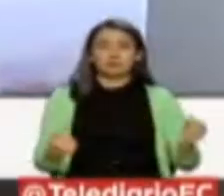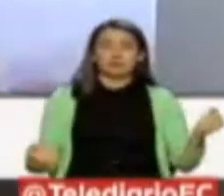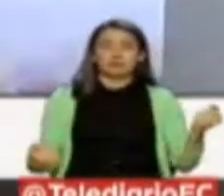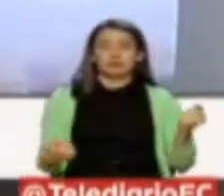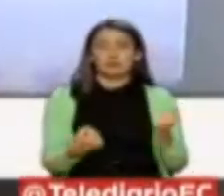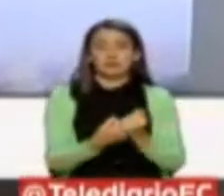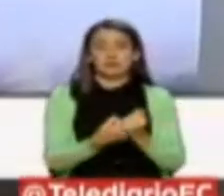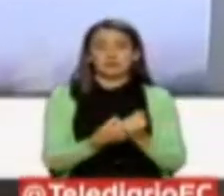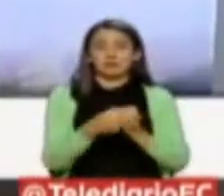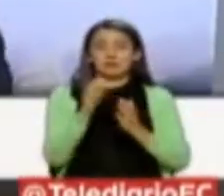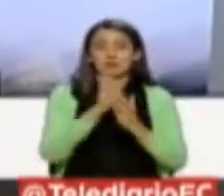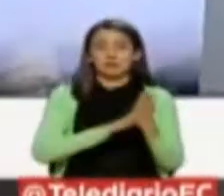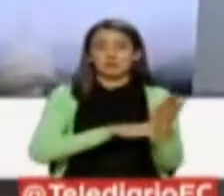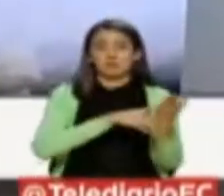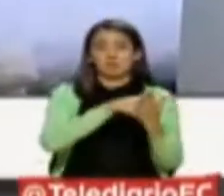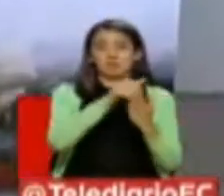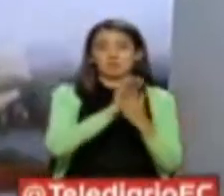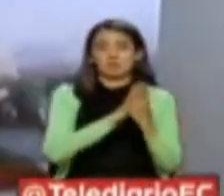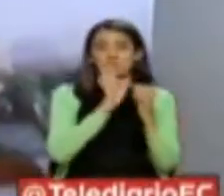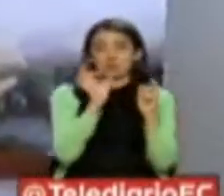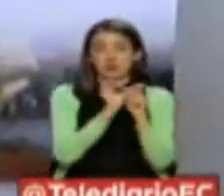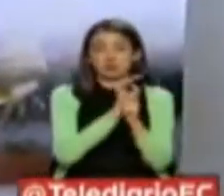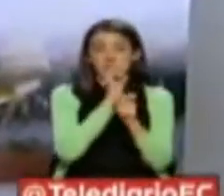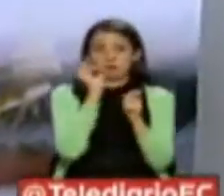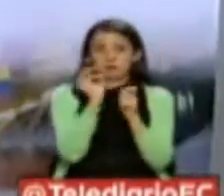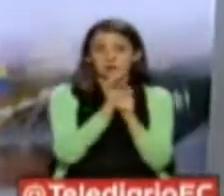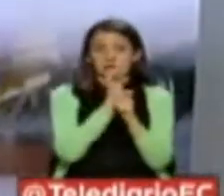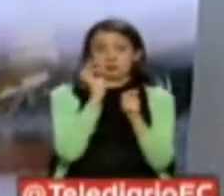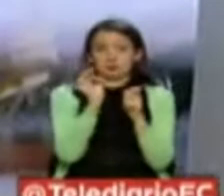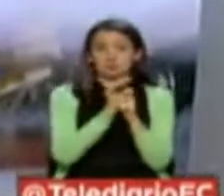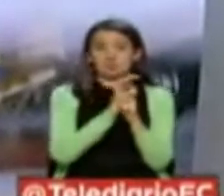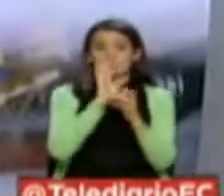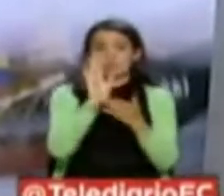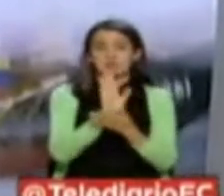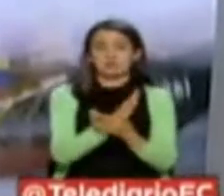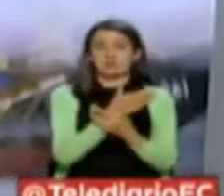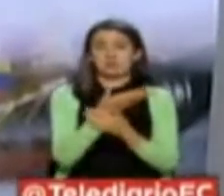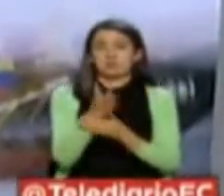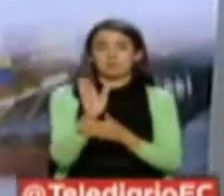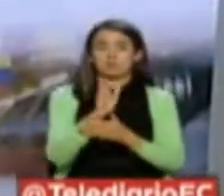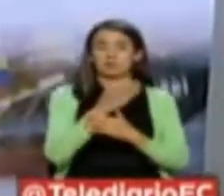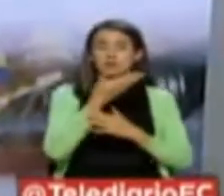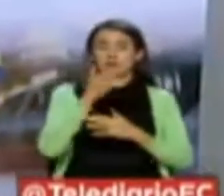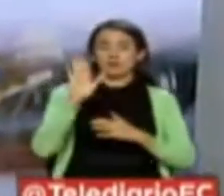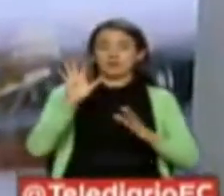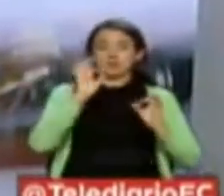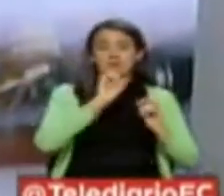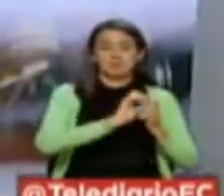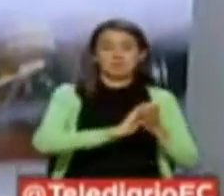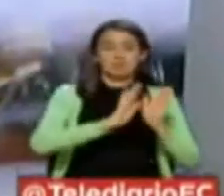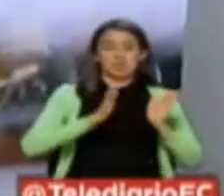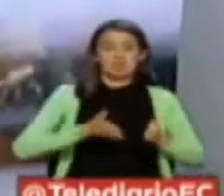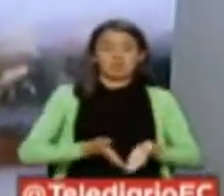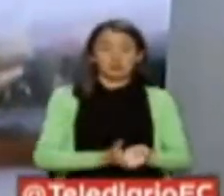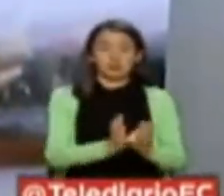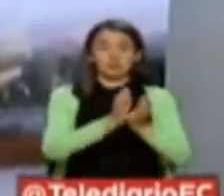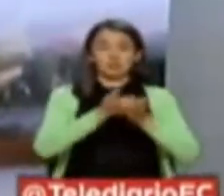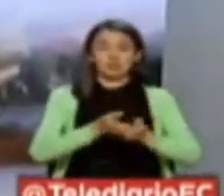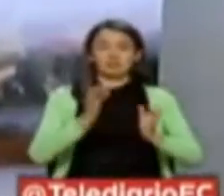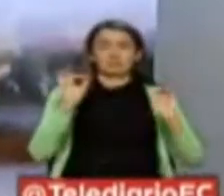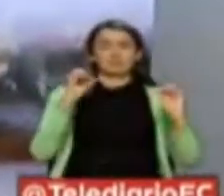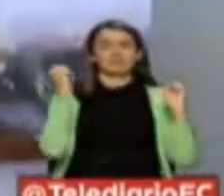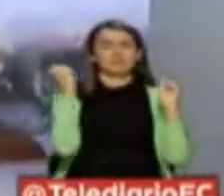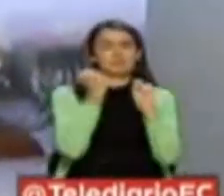artístico. Tenemos la pintura hecha a mano, el recorte de las banderas, de las velas que tiene cada uno de los galeones. Como dijimos, es un